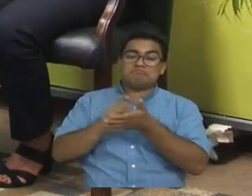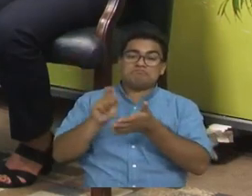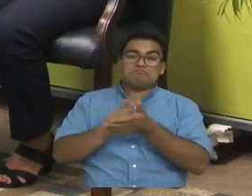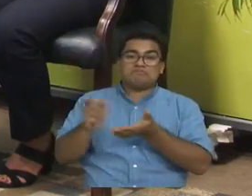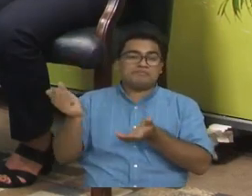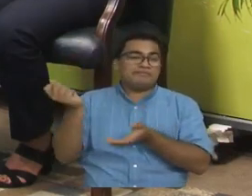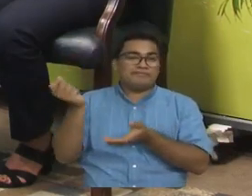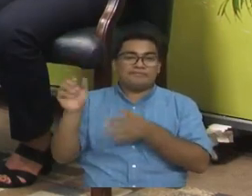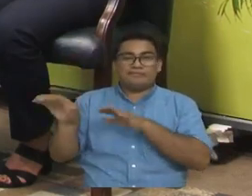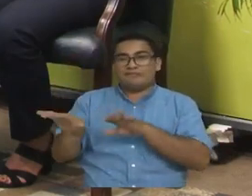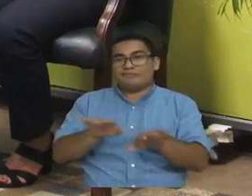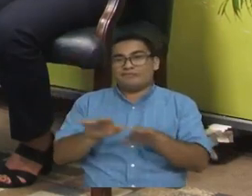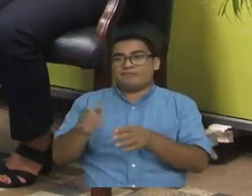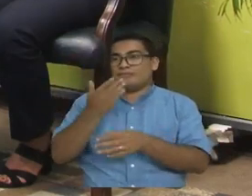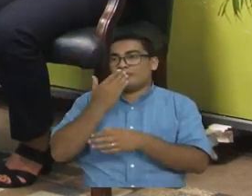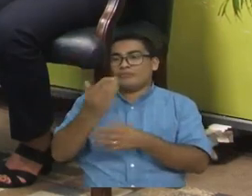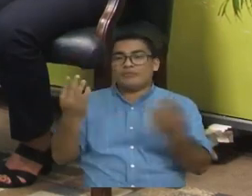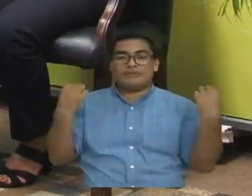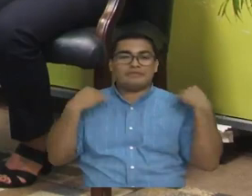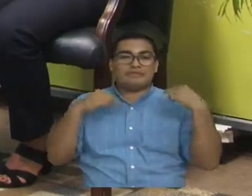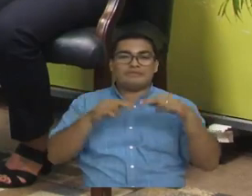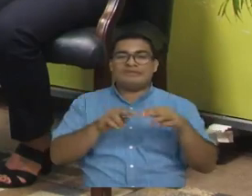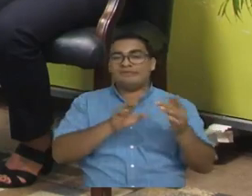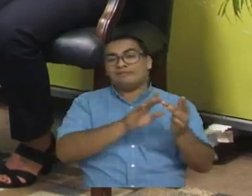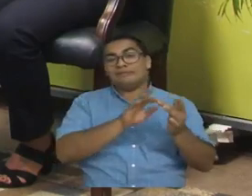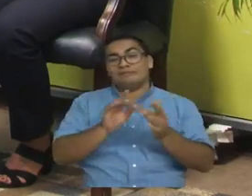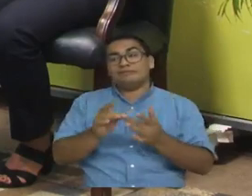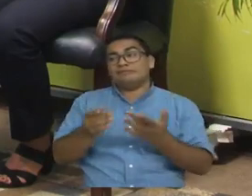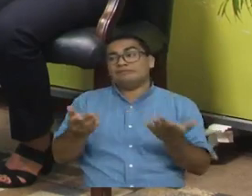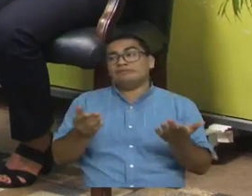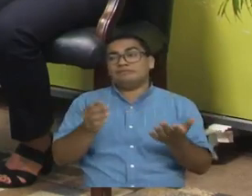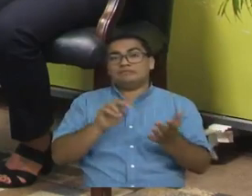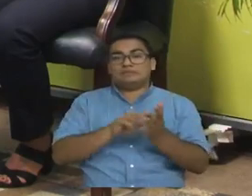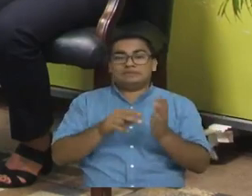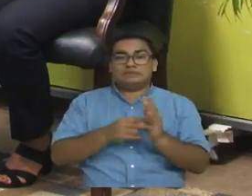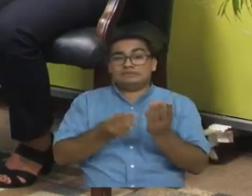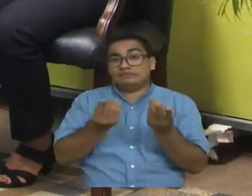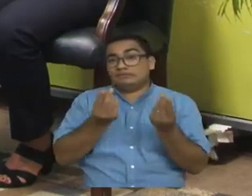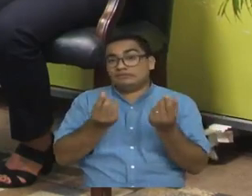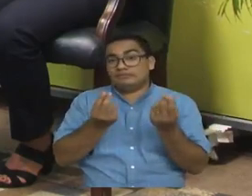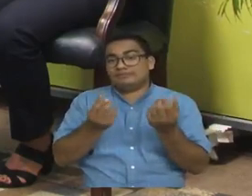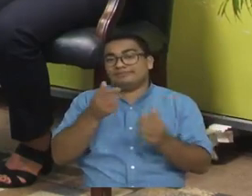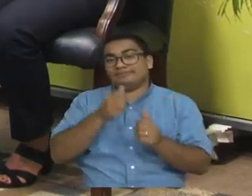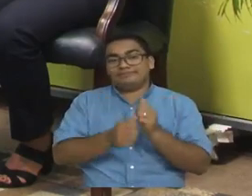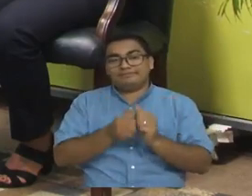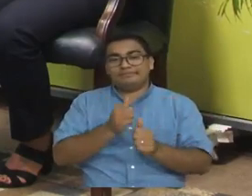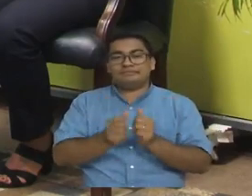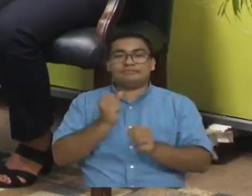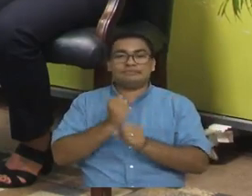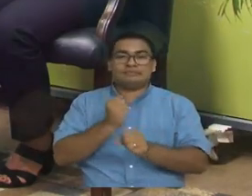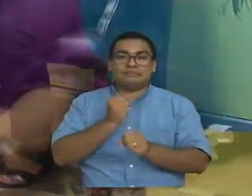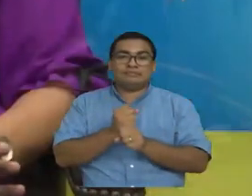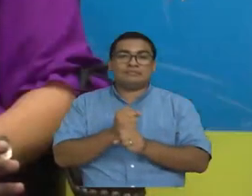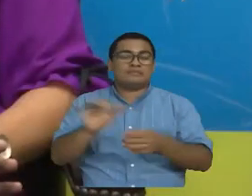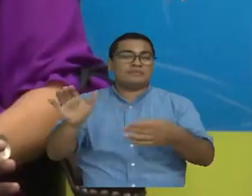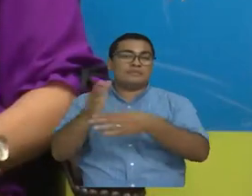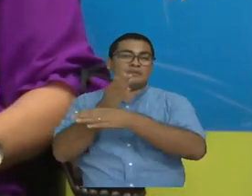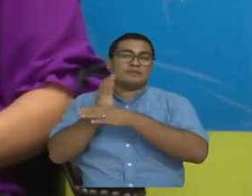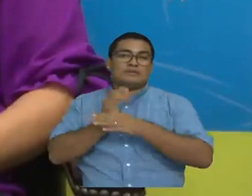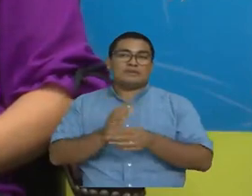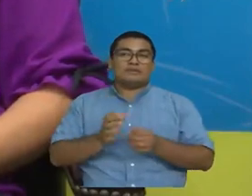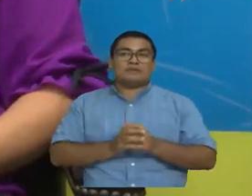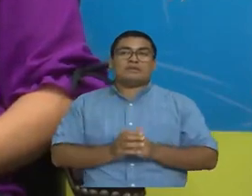puede convertirse en un buen profesional. Claro. Entonces eso lo limita económicamente, social, laboralmente y en todos los sentidos. Le